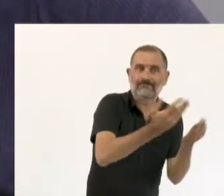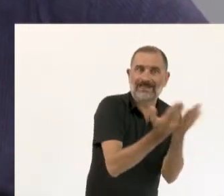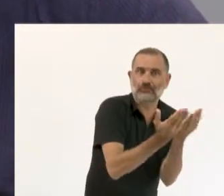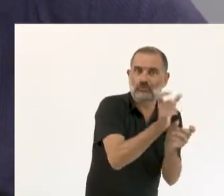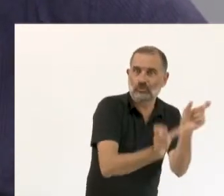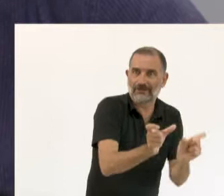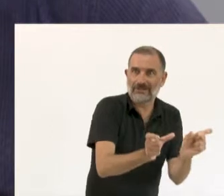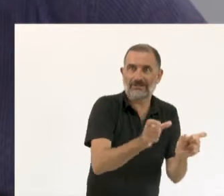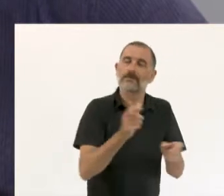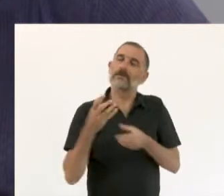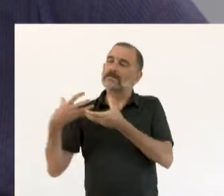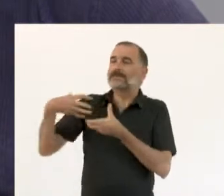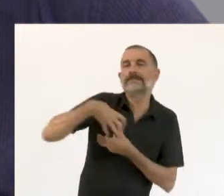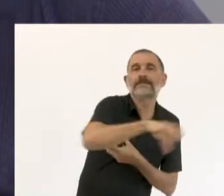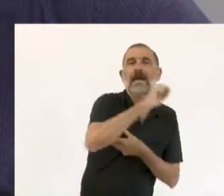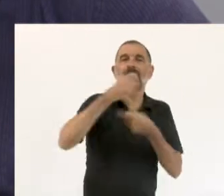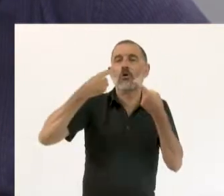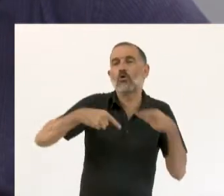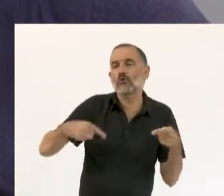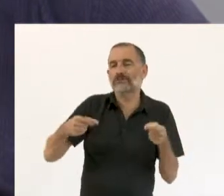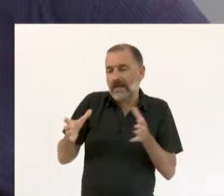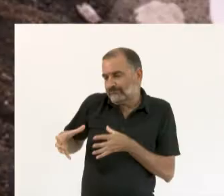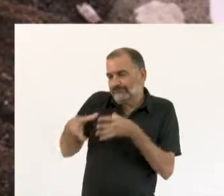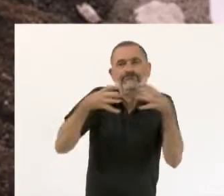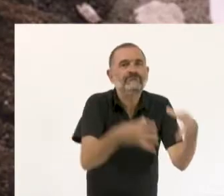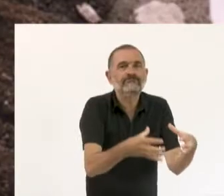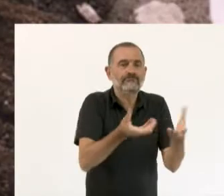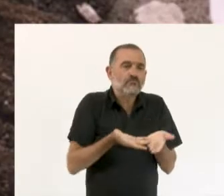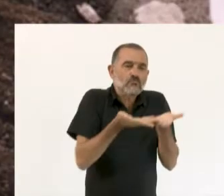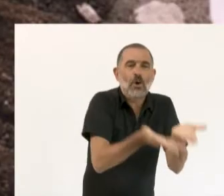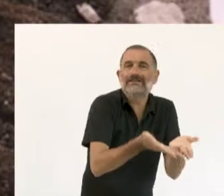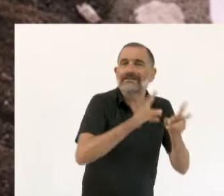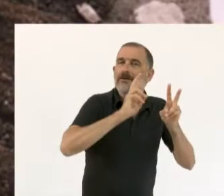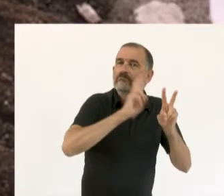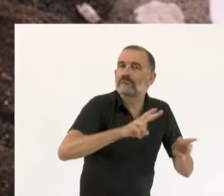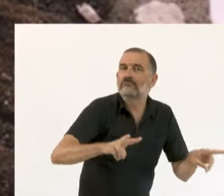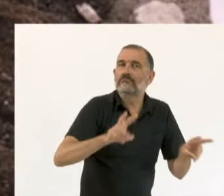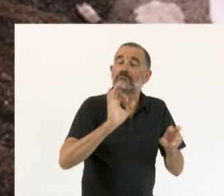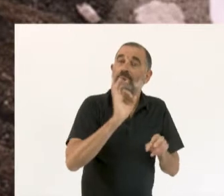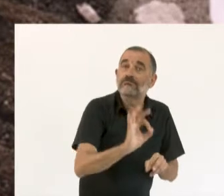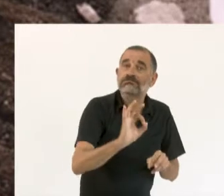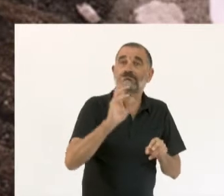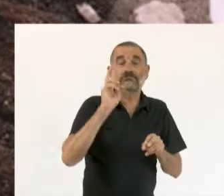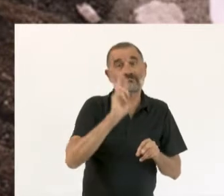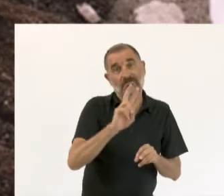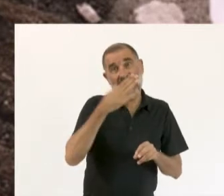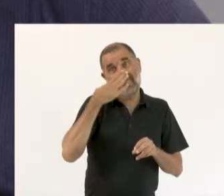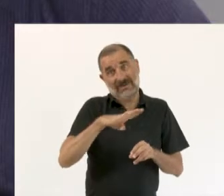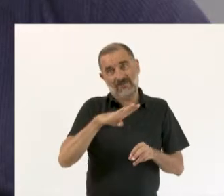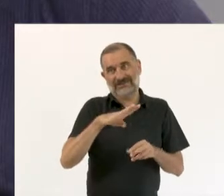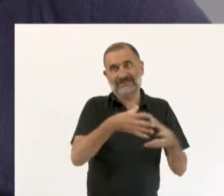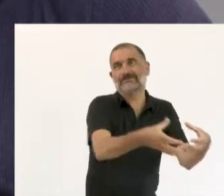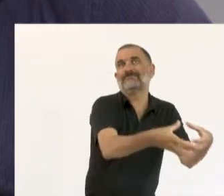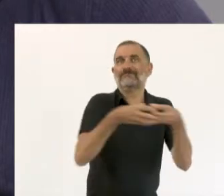llevábamos una pequeña muestra a la escuela y trabajábamos con los chicos. Hicimos un equipo de arqueología de rescate en el cual